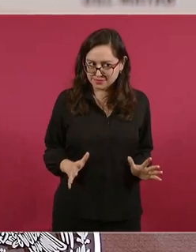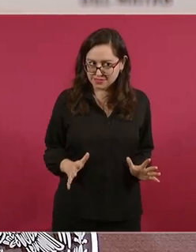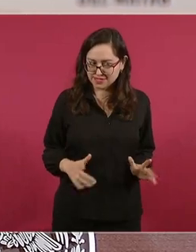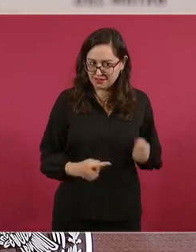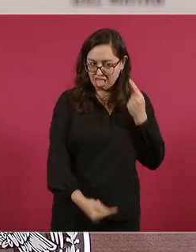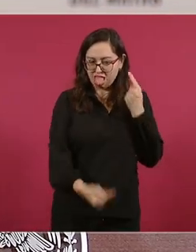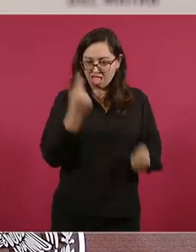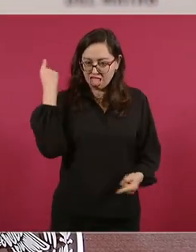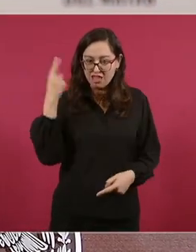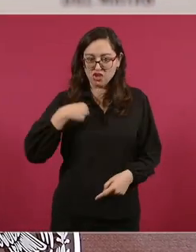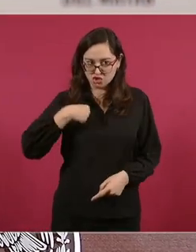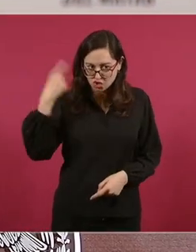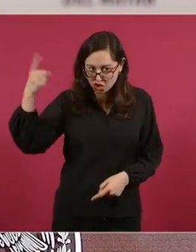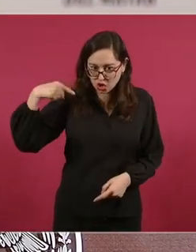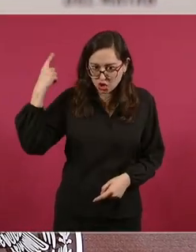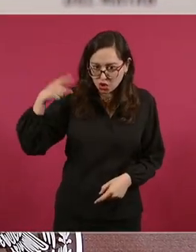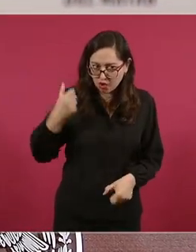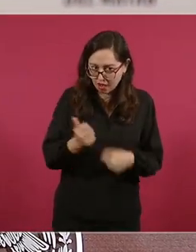¿No?